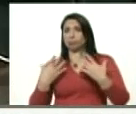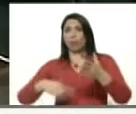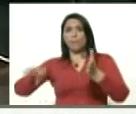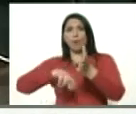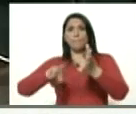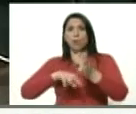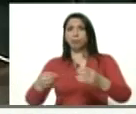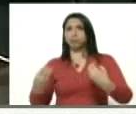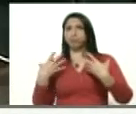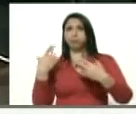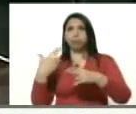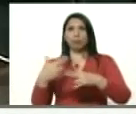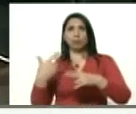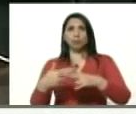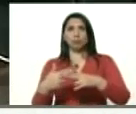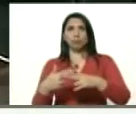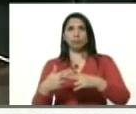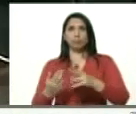Rebrotes peligrosos.